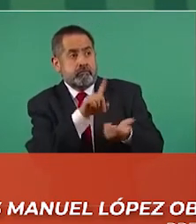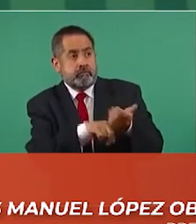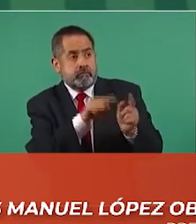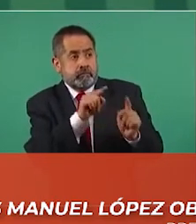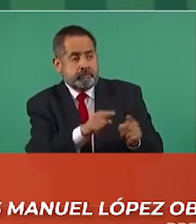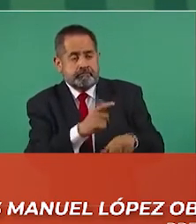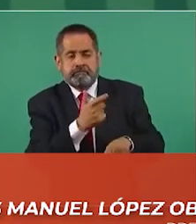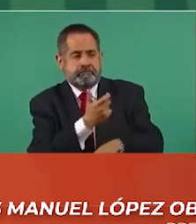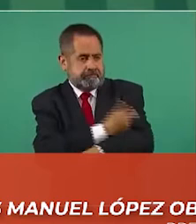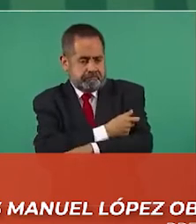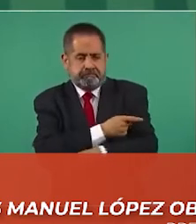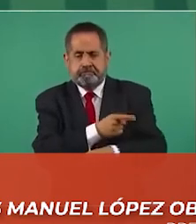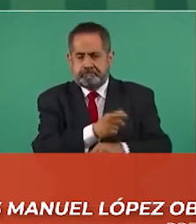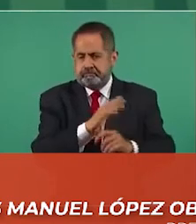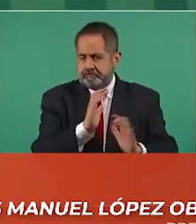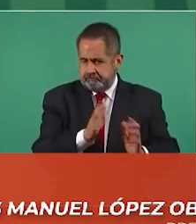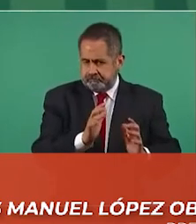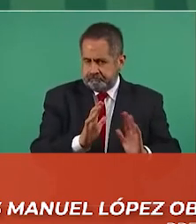ya